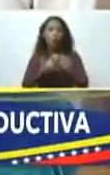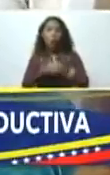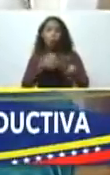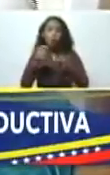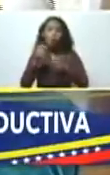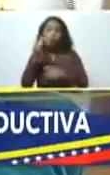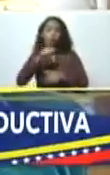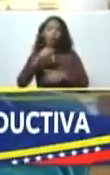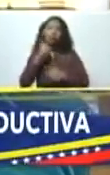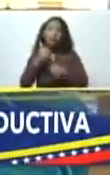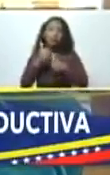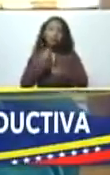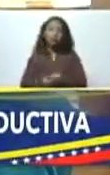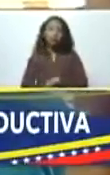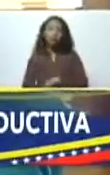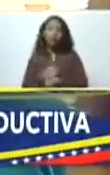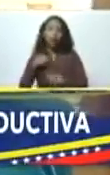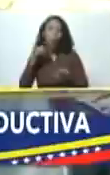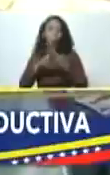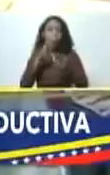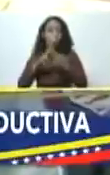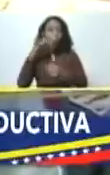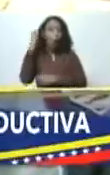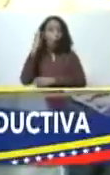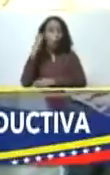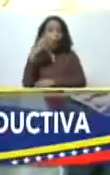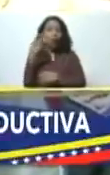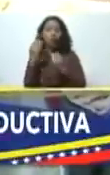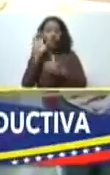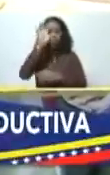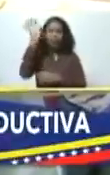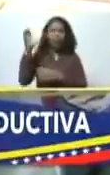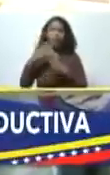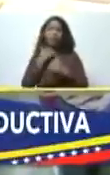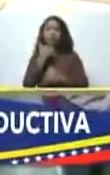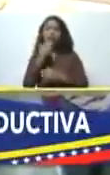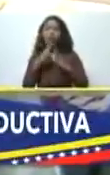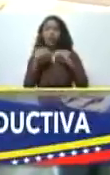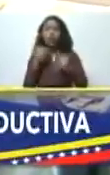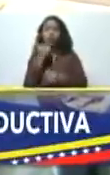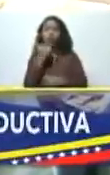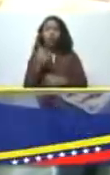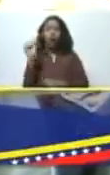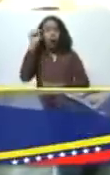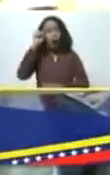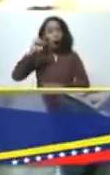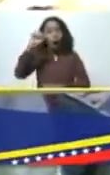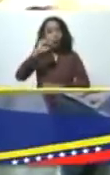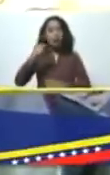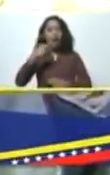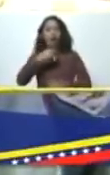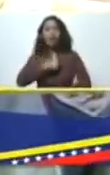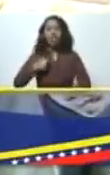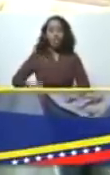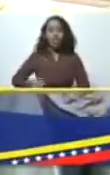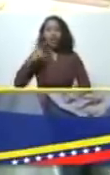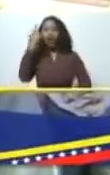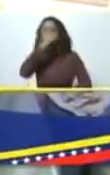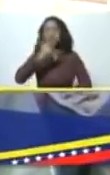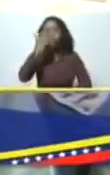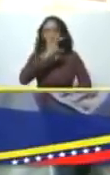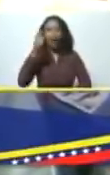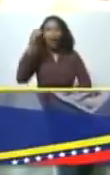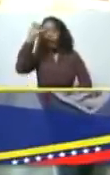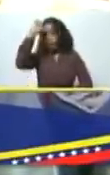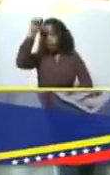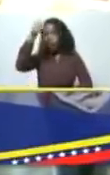Ah, bueno. Bastante chévere. Conozco Europa, muchos países, casi todo. Asia, China, África, la